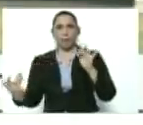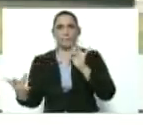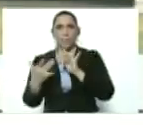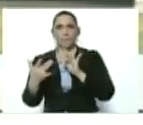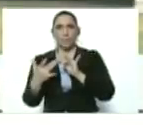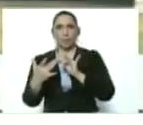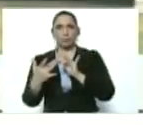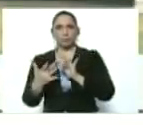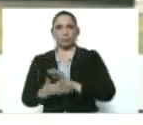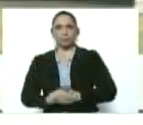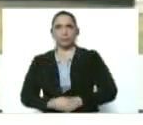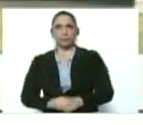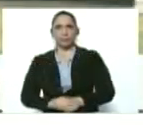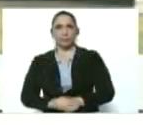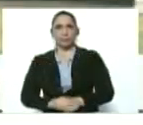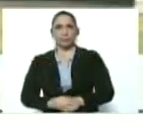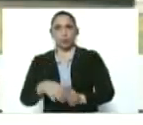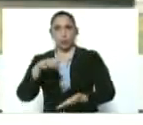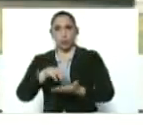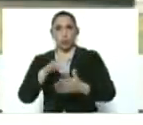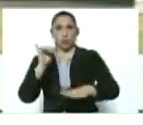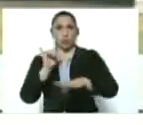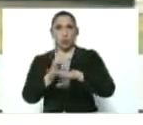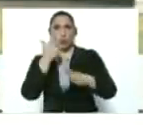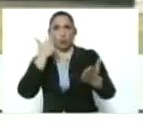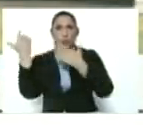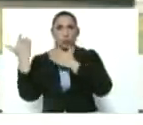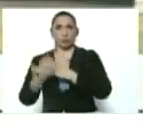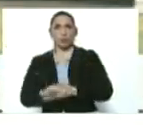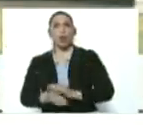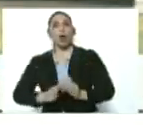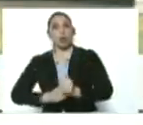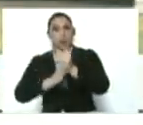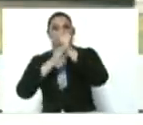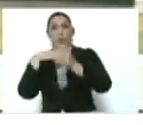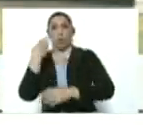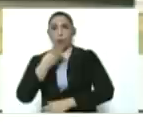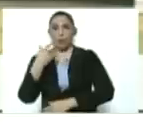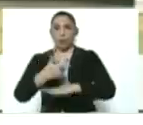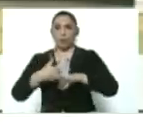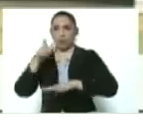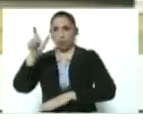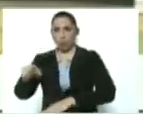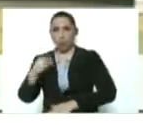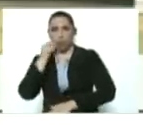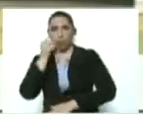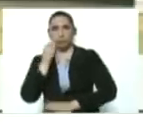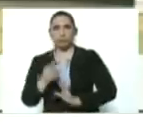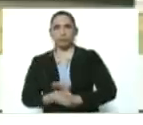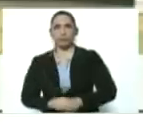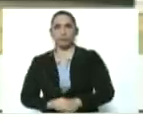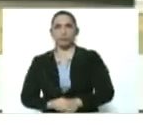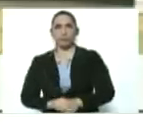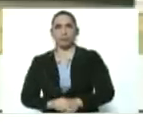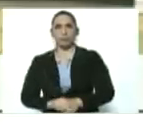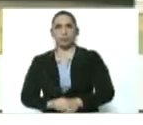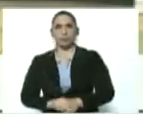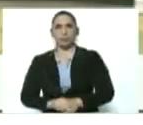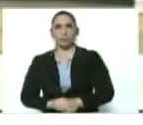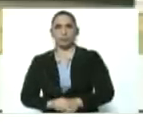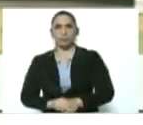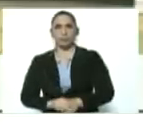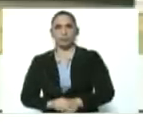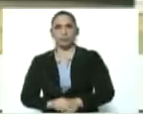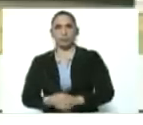verdad allá está el gobernador joven líder también joven líder